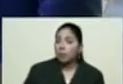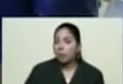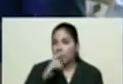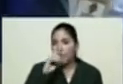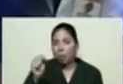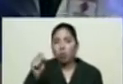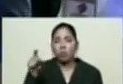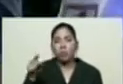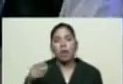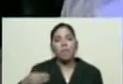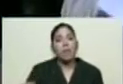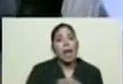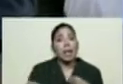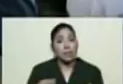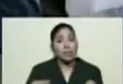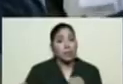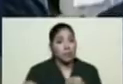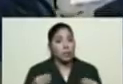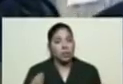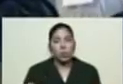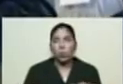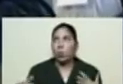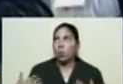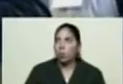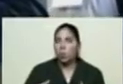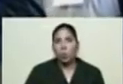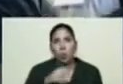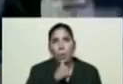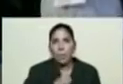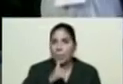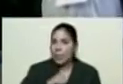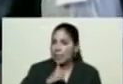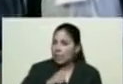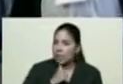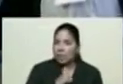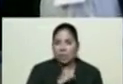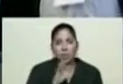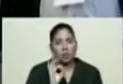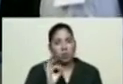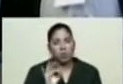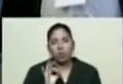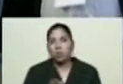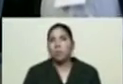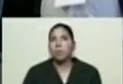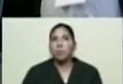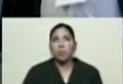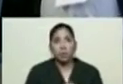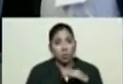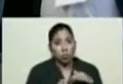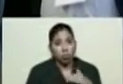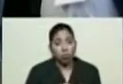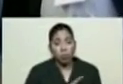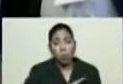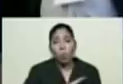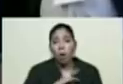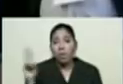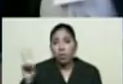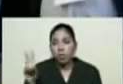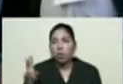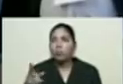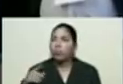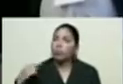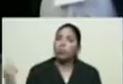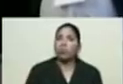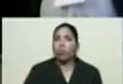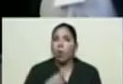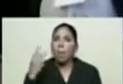flexible, bastante que la institucionalidad venezolana ha creado las condiciones para que todos participen y haya una solución